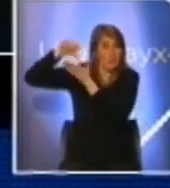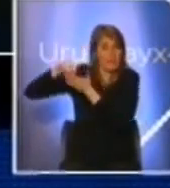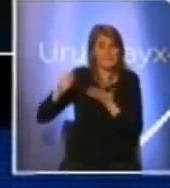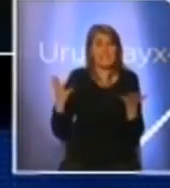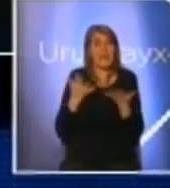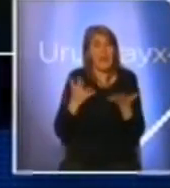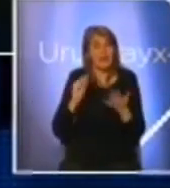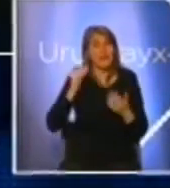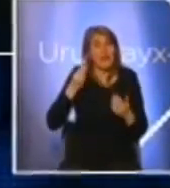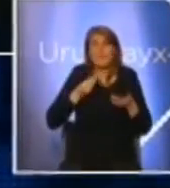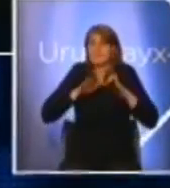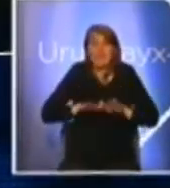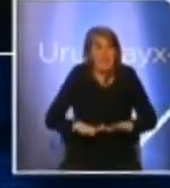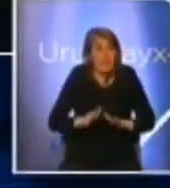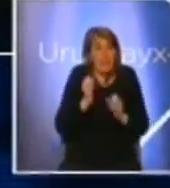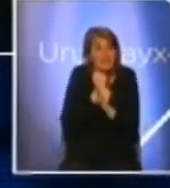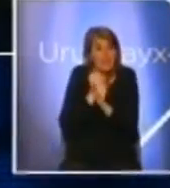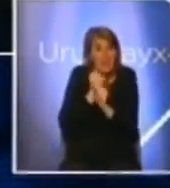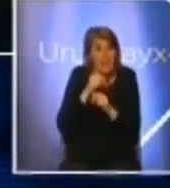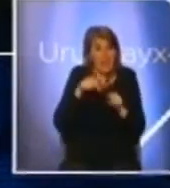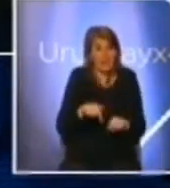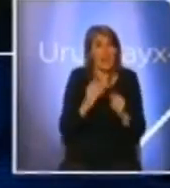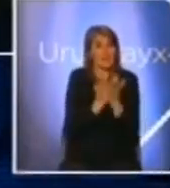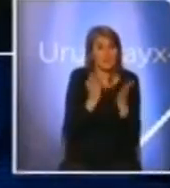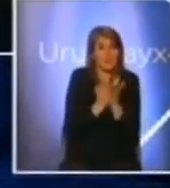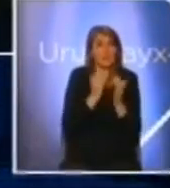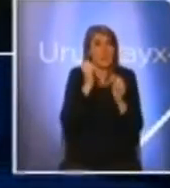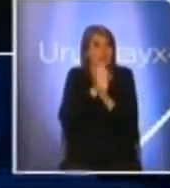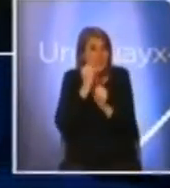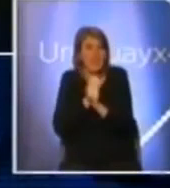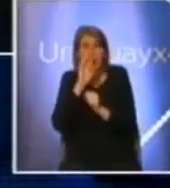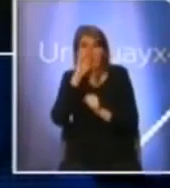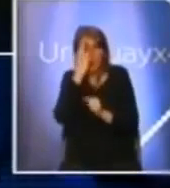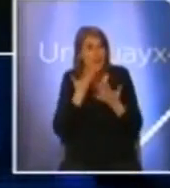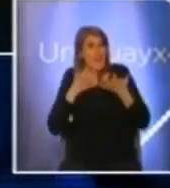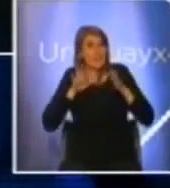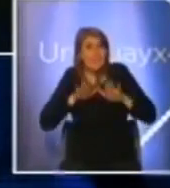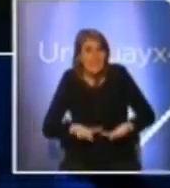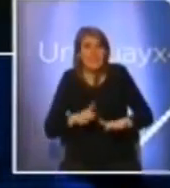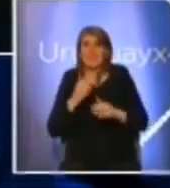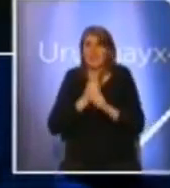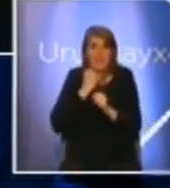a Uruguay y al interior de Uruguay como un lugar de desarrollo profesional y humano.